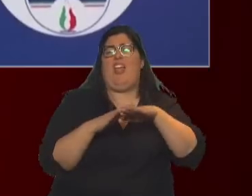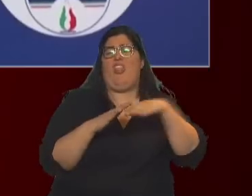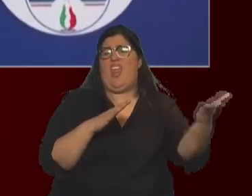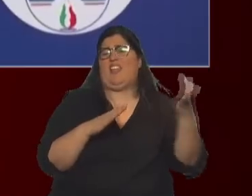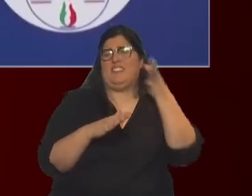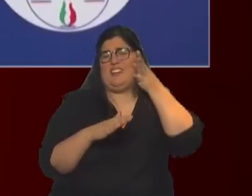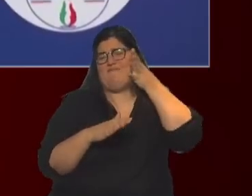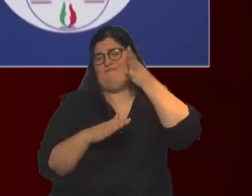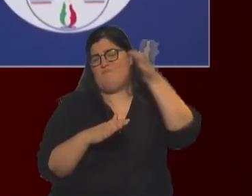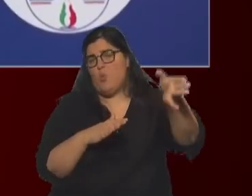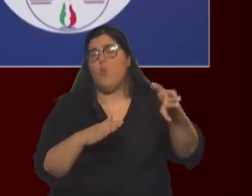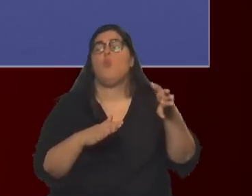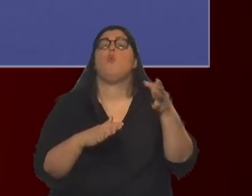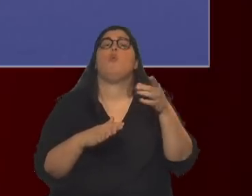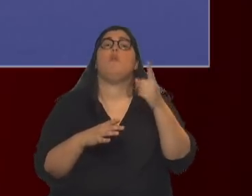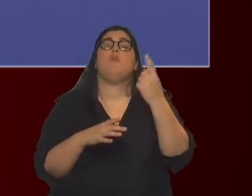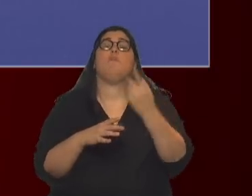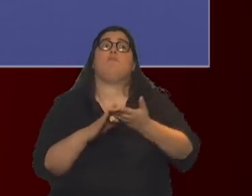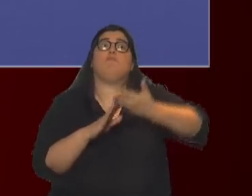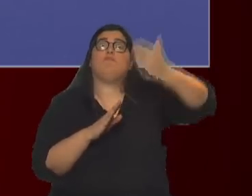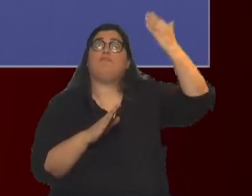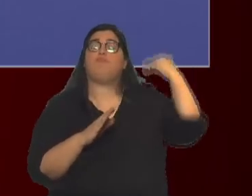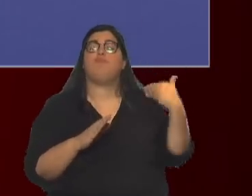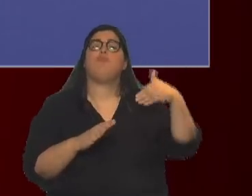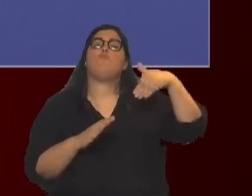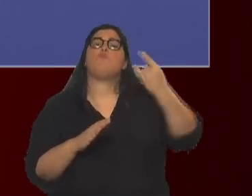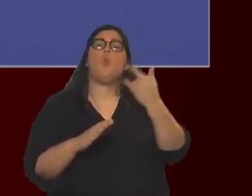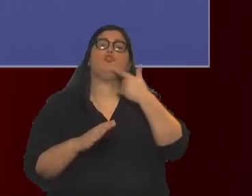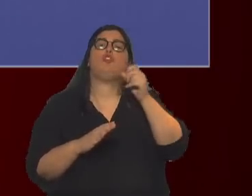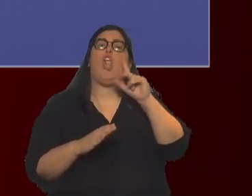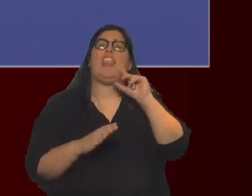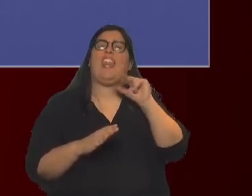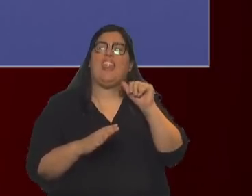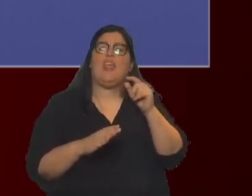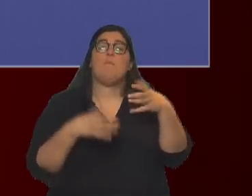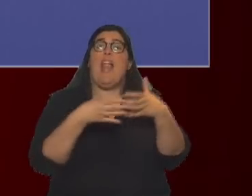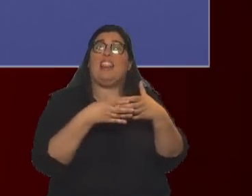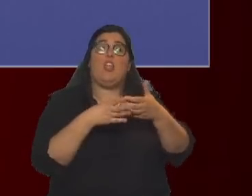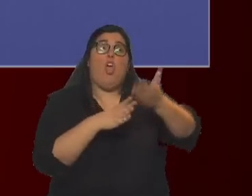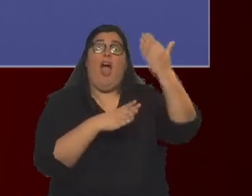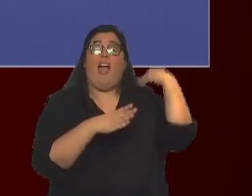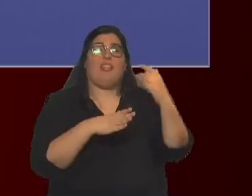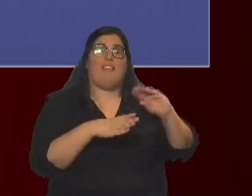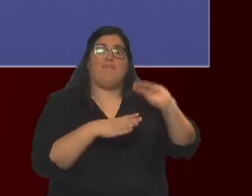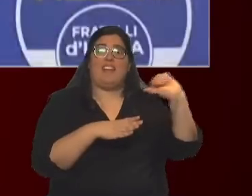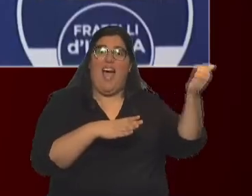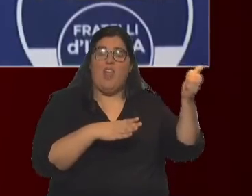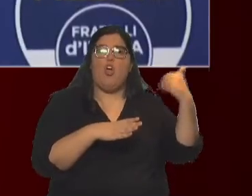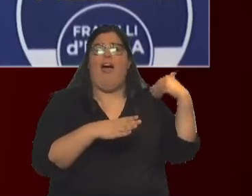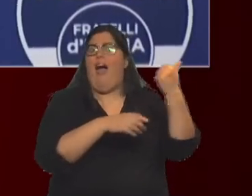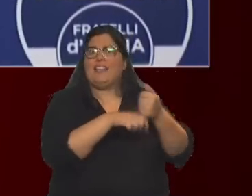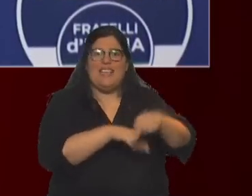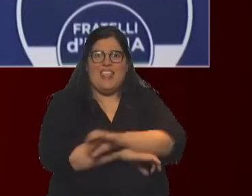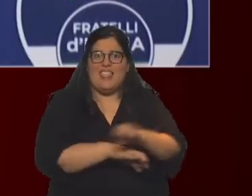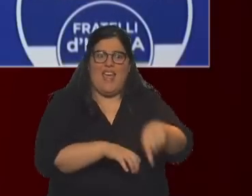primera vez desde Benito Mussolini. Claro, ahí está. Digo, va a ser la cabeza de una coalición de derecha, y atención con